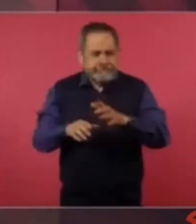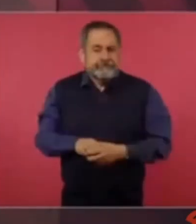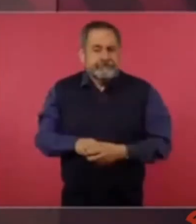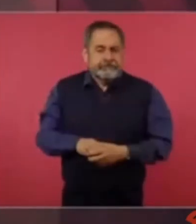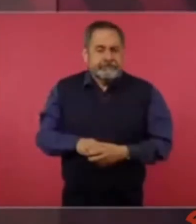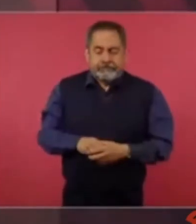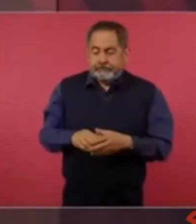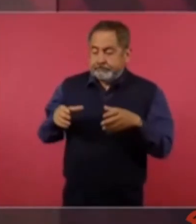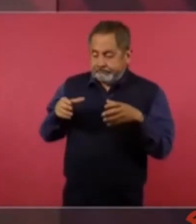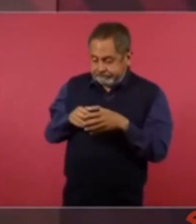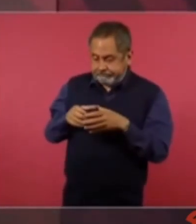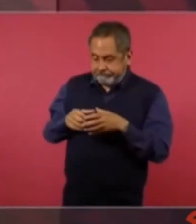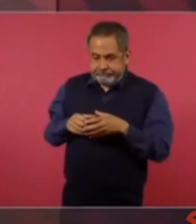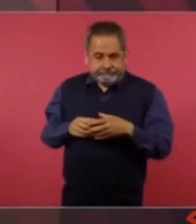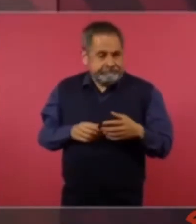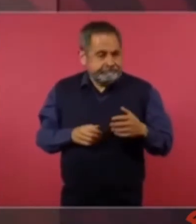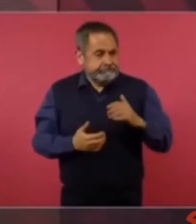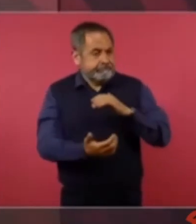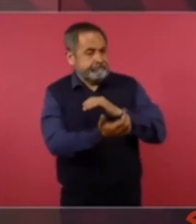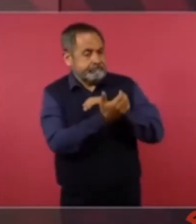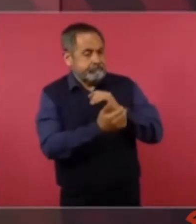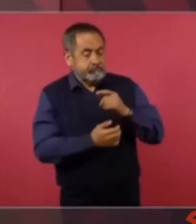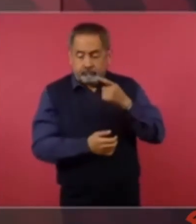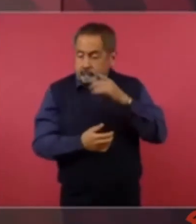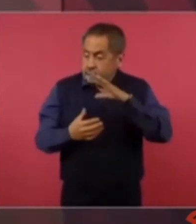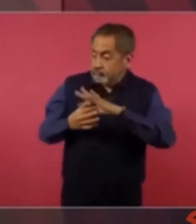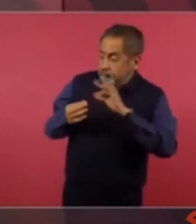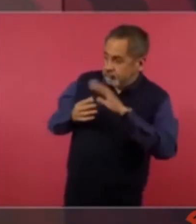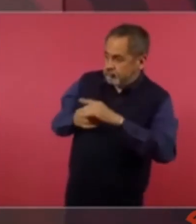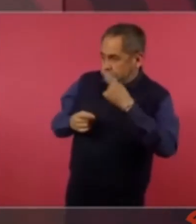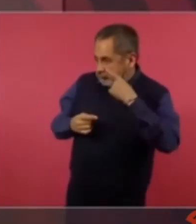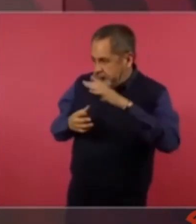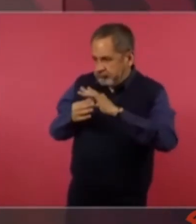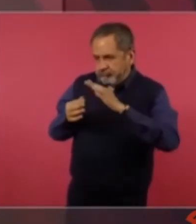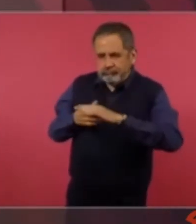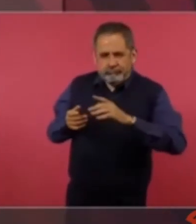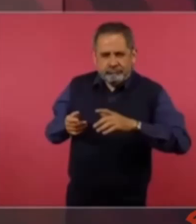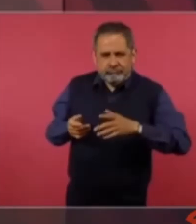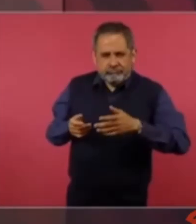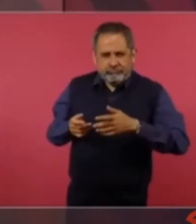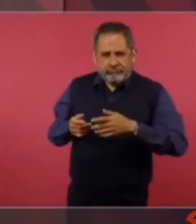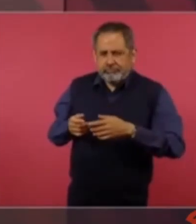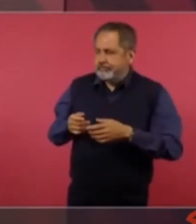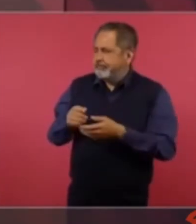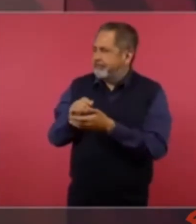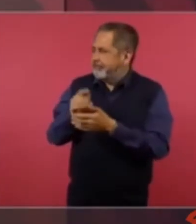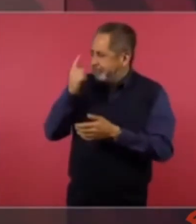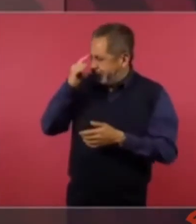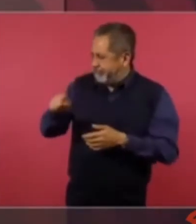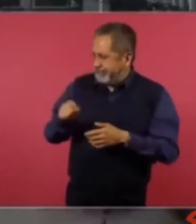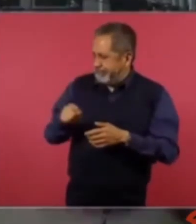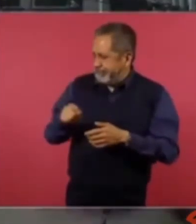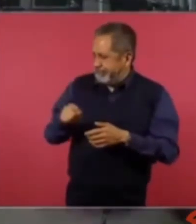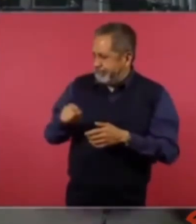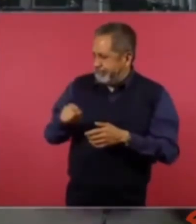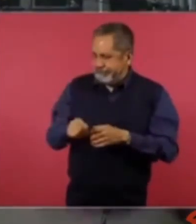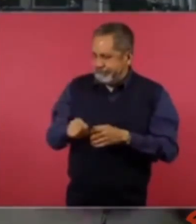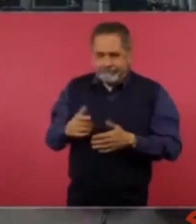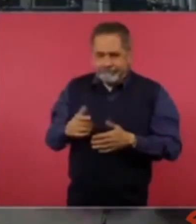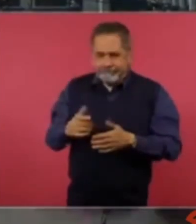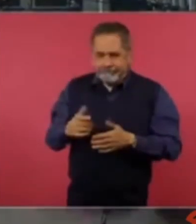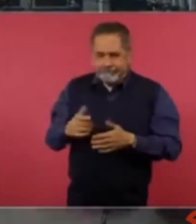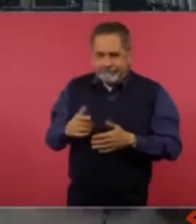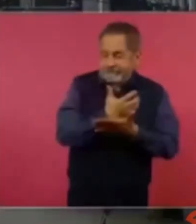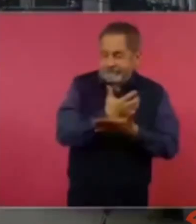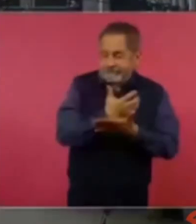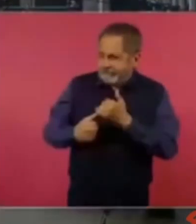exquisitos, los que hablan físico le llaman insaculación, y es un sorteo.